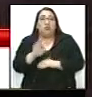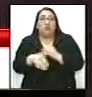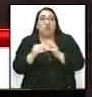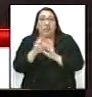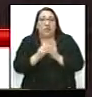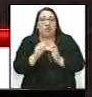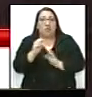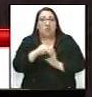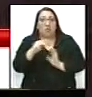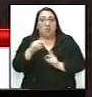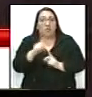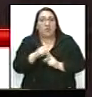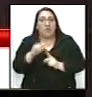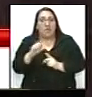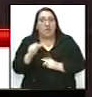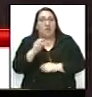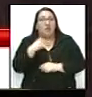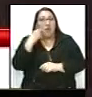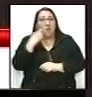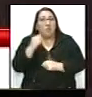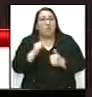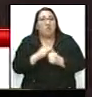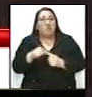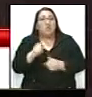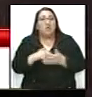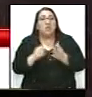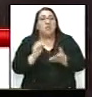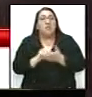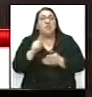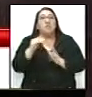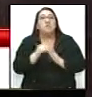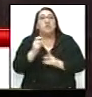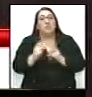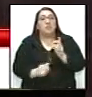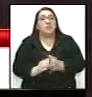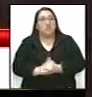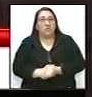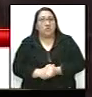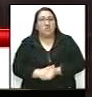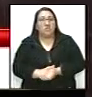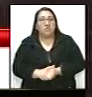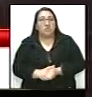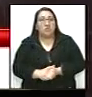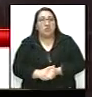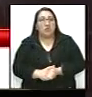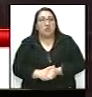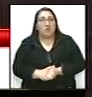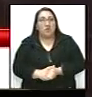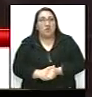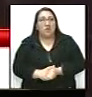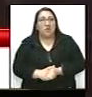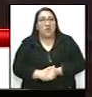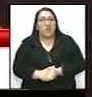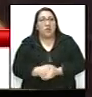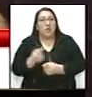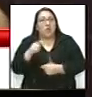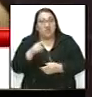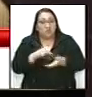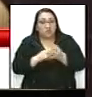macorregión Moquegua, Tacna, Puno, siempre va a salir el de Puno porque tiene más de 1 millón de habitantes, ¿no? Entonces, esa